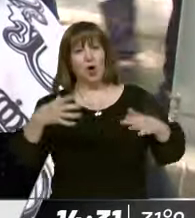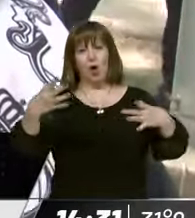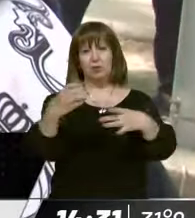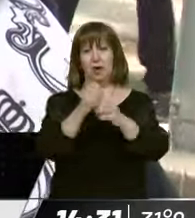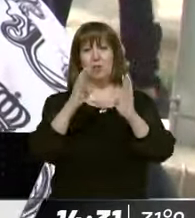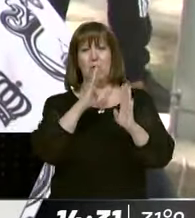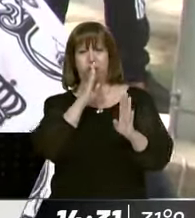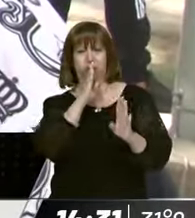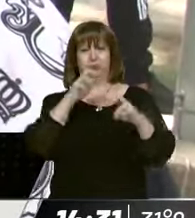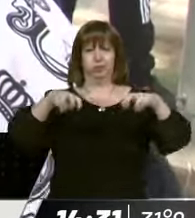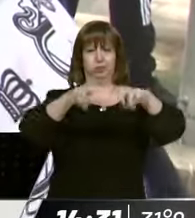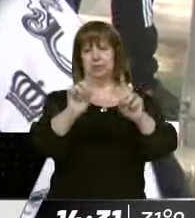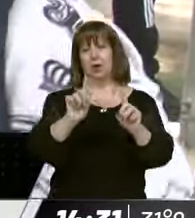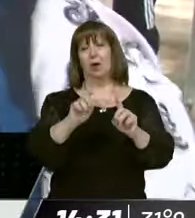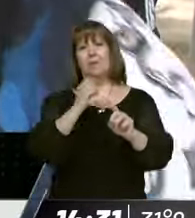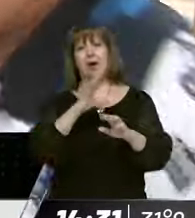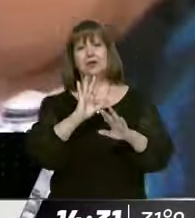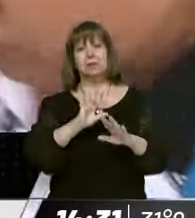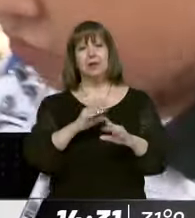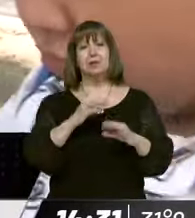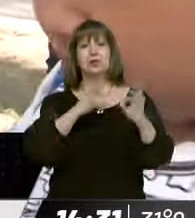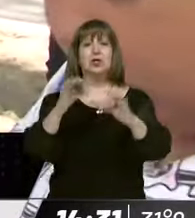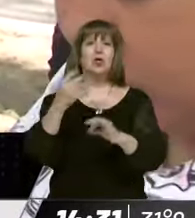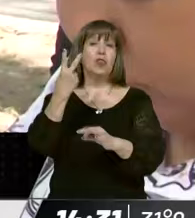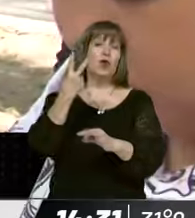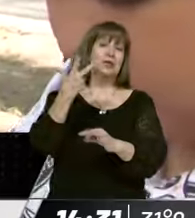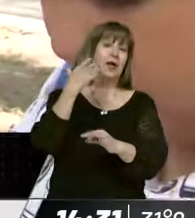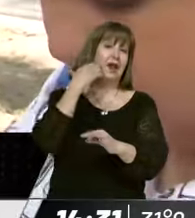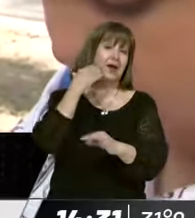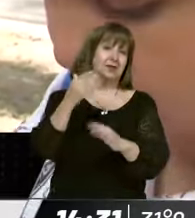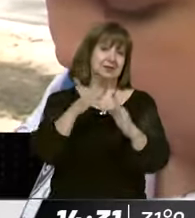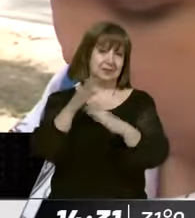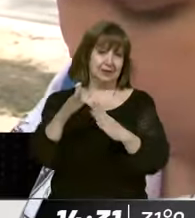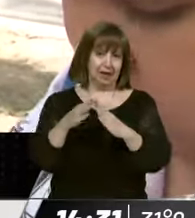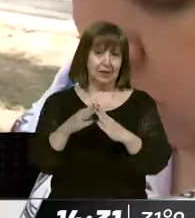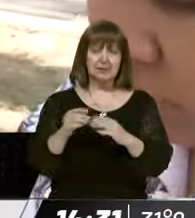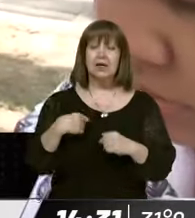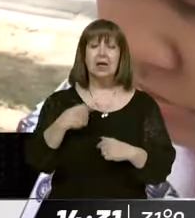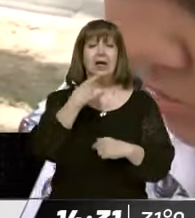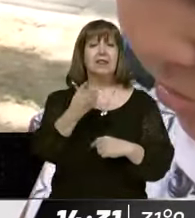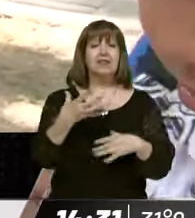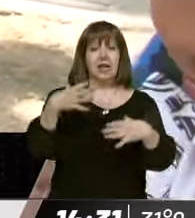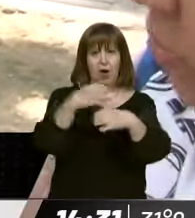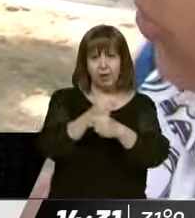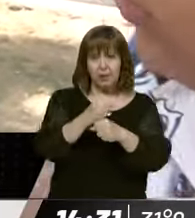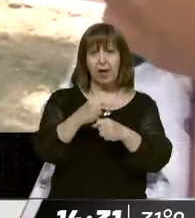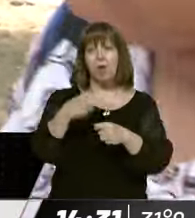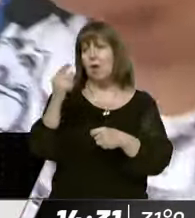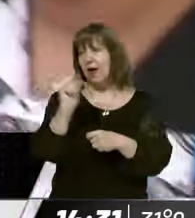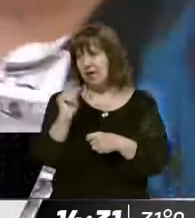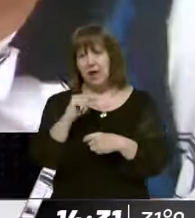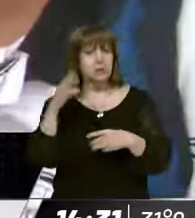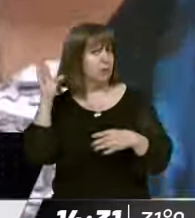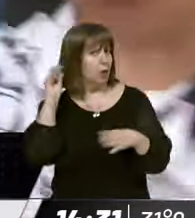más cómoda. Para ir más cómoda. Estoy llegando como a las 2:30, casi 2, 3. ¿Y la gente que dice en el micro, habla de esto, de que le sale más